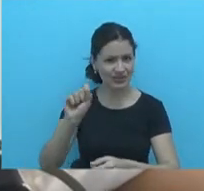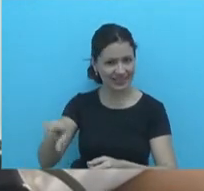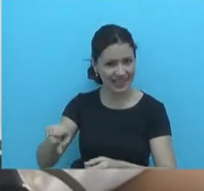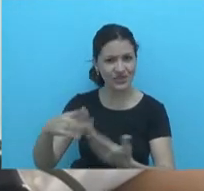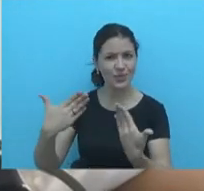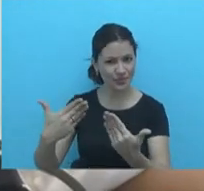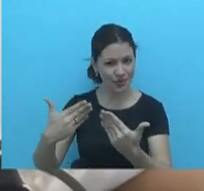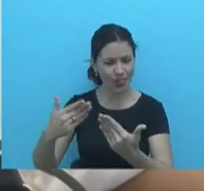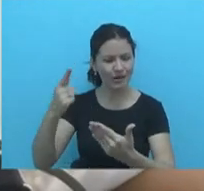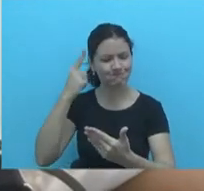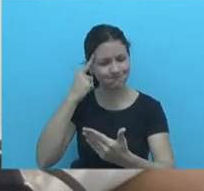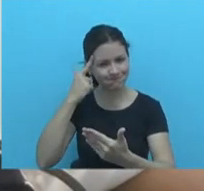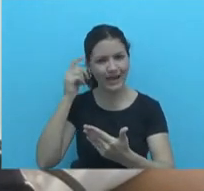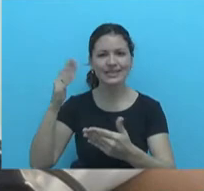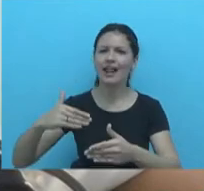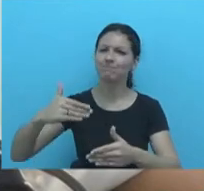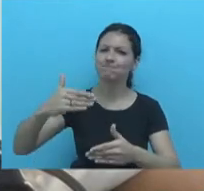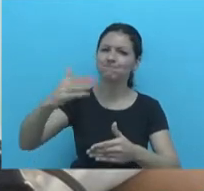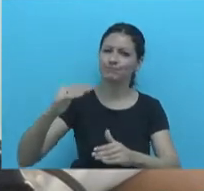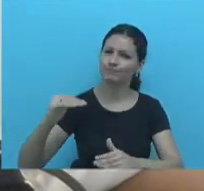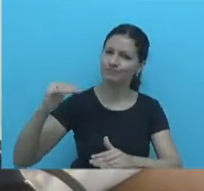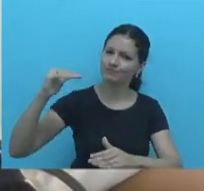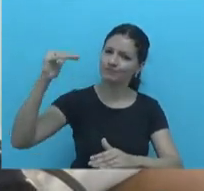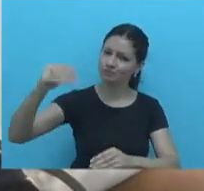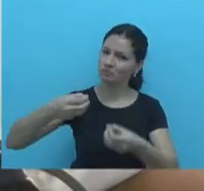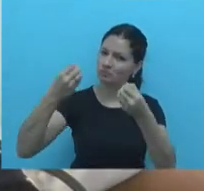puesto que se formarán a los nuestros ciudadanos del mañana.